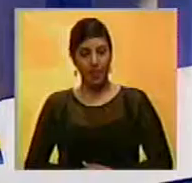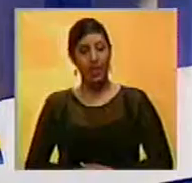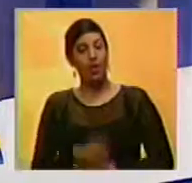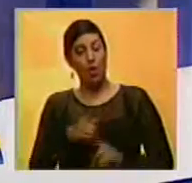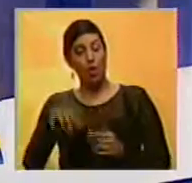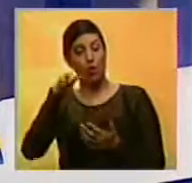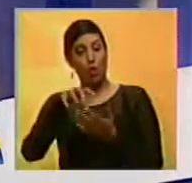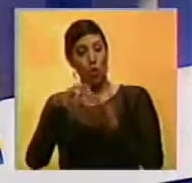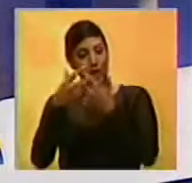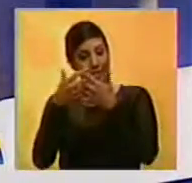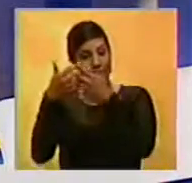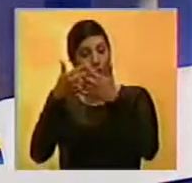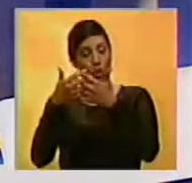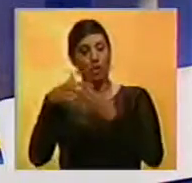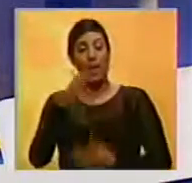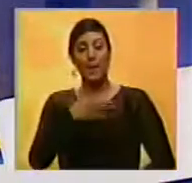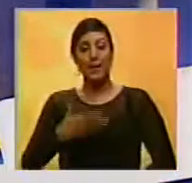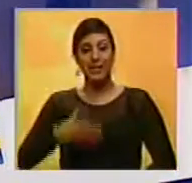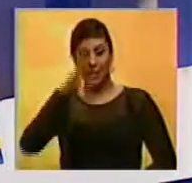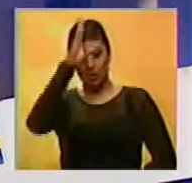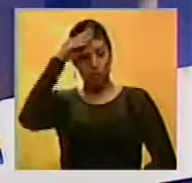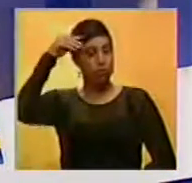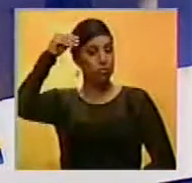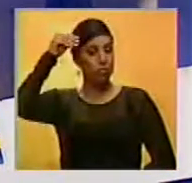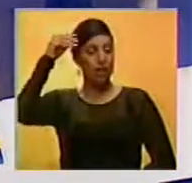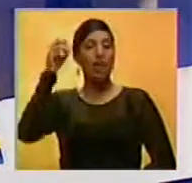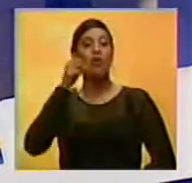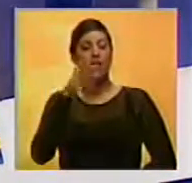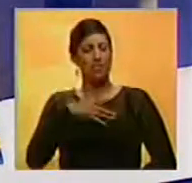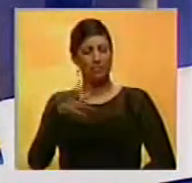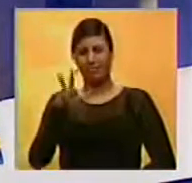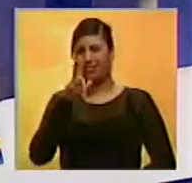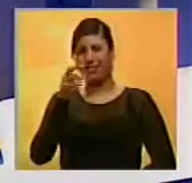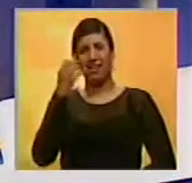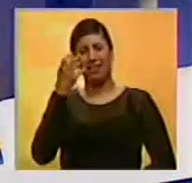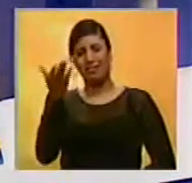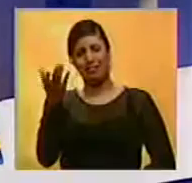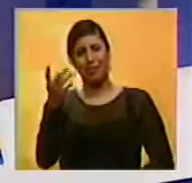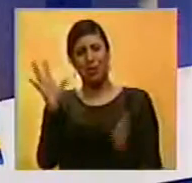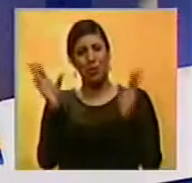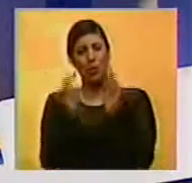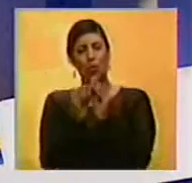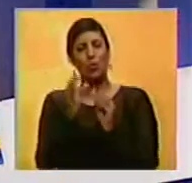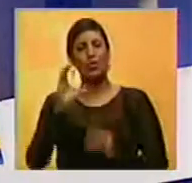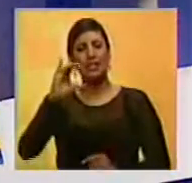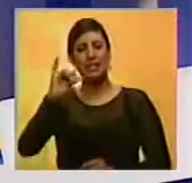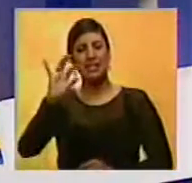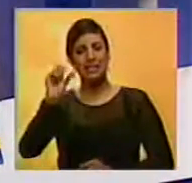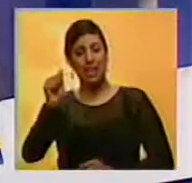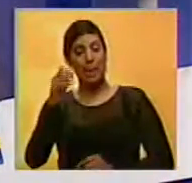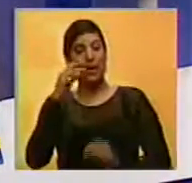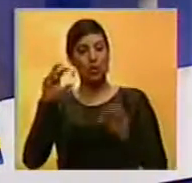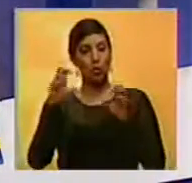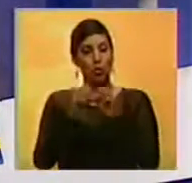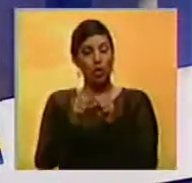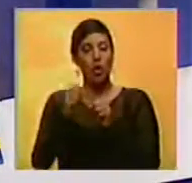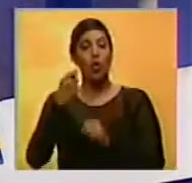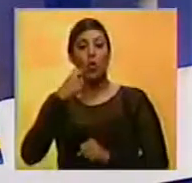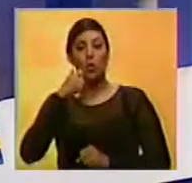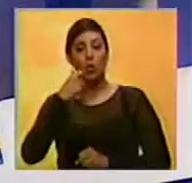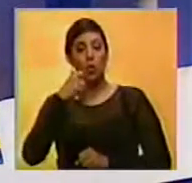en eeuu el presidente electo donald trump calificó como ridículas las conclusiones de la cia sobre una presunta interferencia de rusa